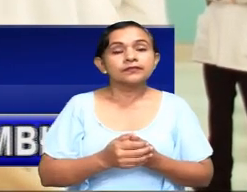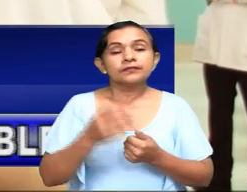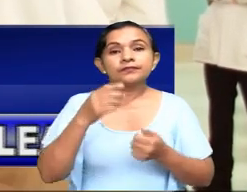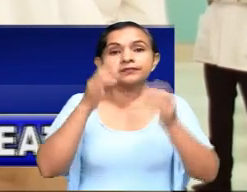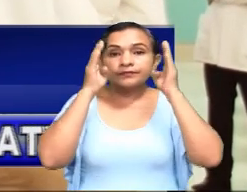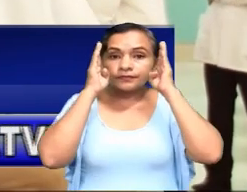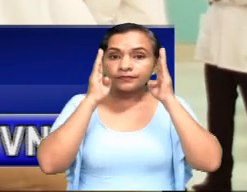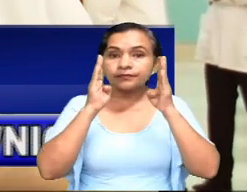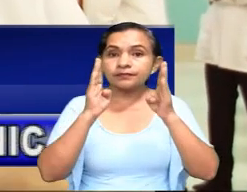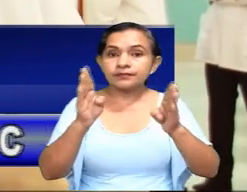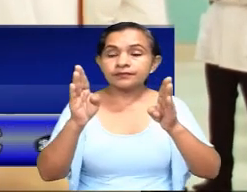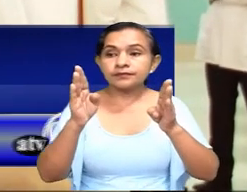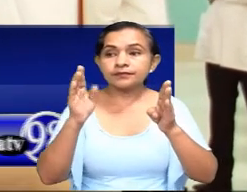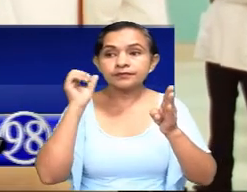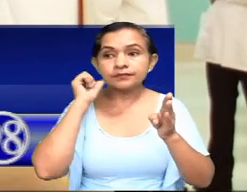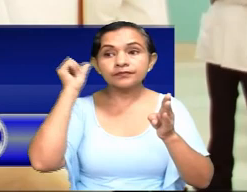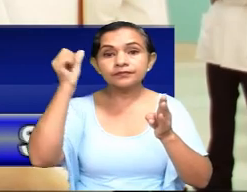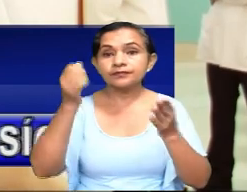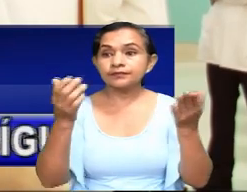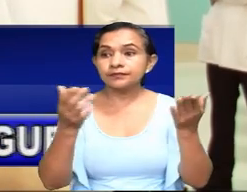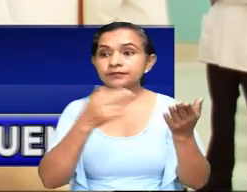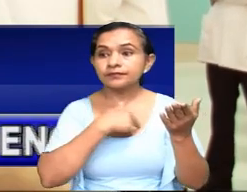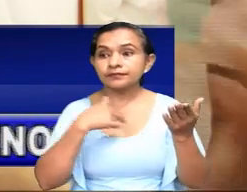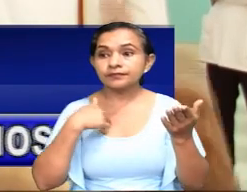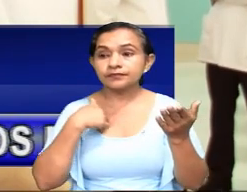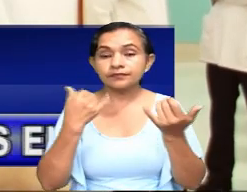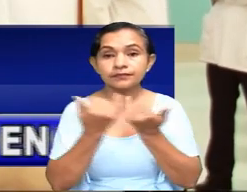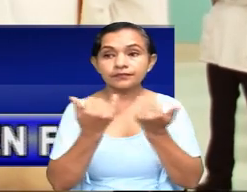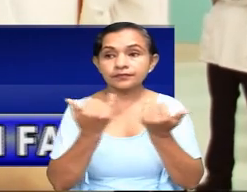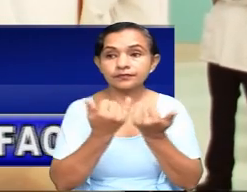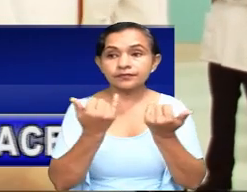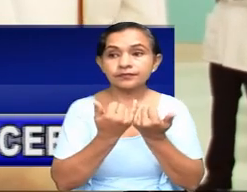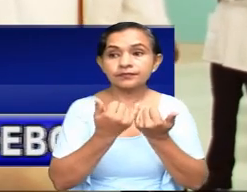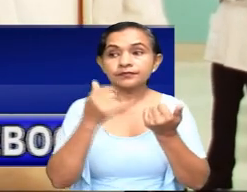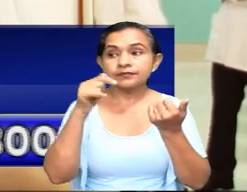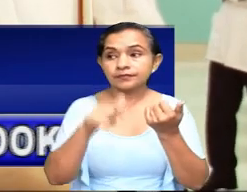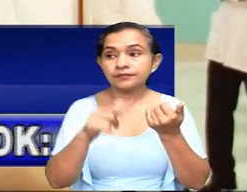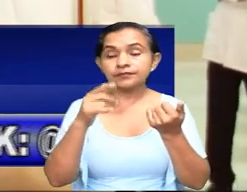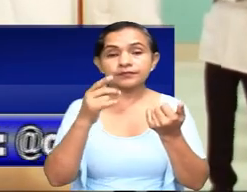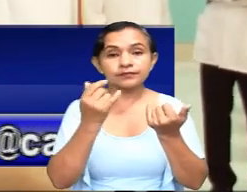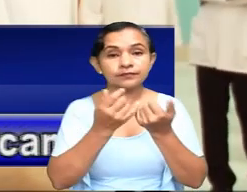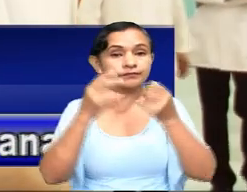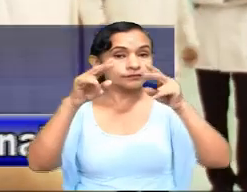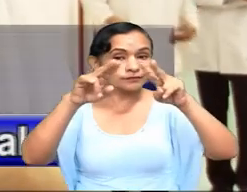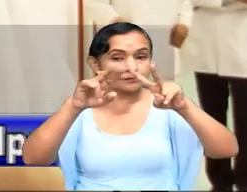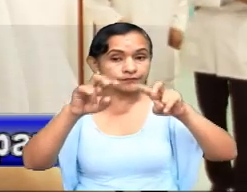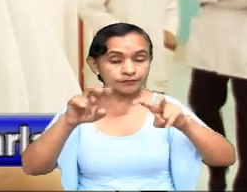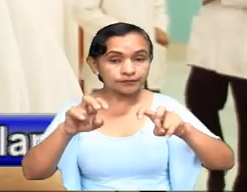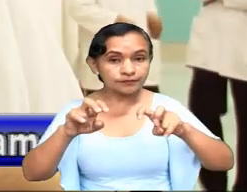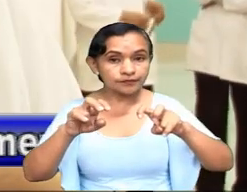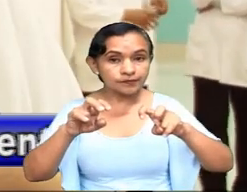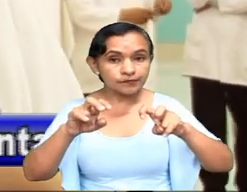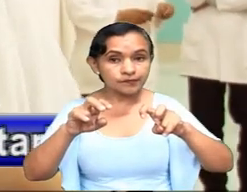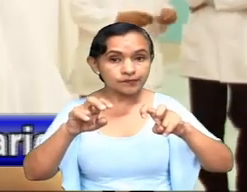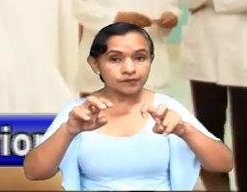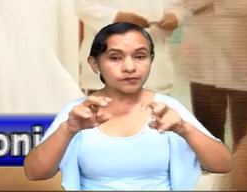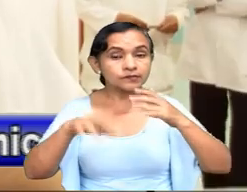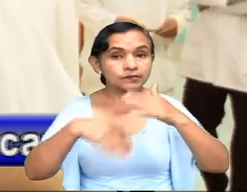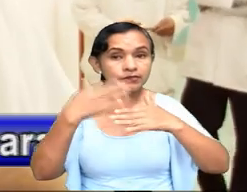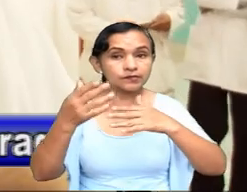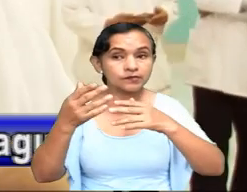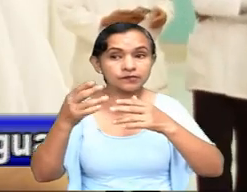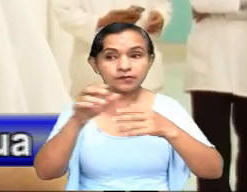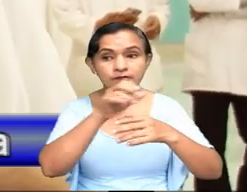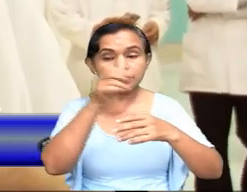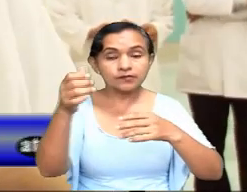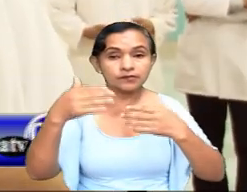atención es dirigida a adultos, pero también ya hemos tenido casos de niños que son remitidos acá, los valoramos y luego hacemos una coordinación con las otras